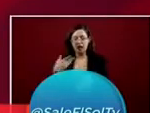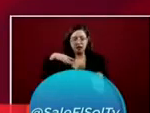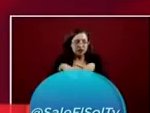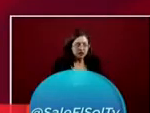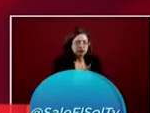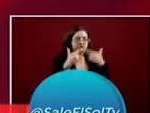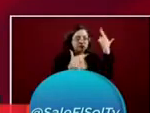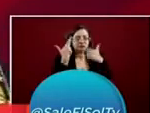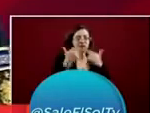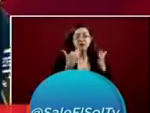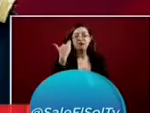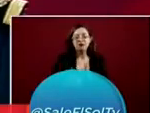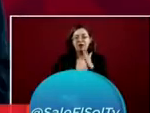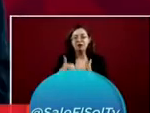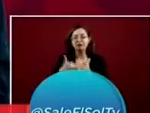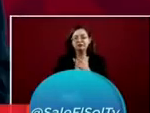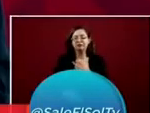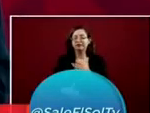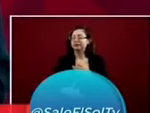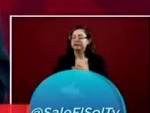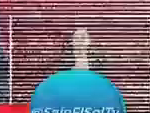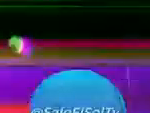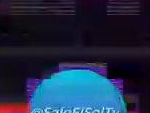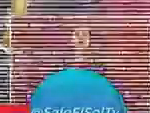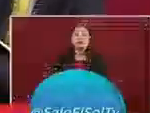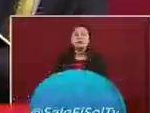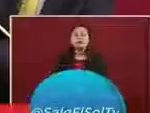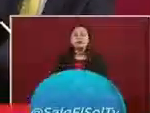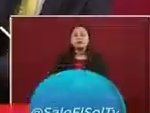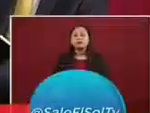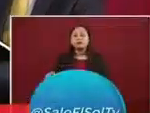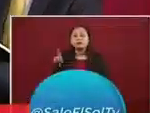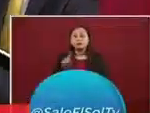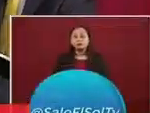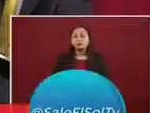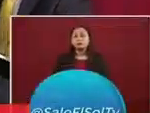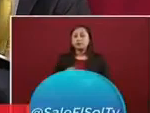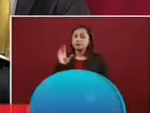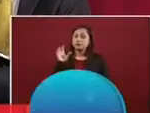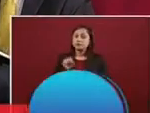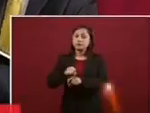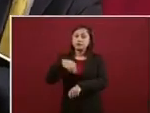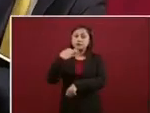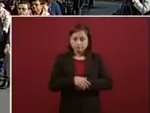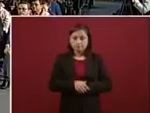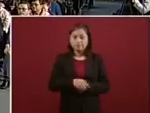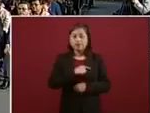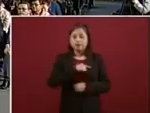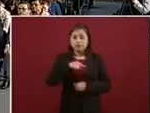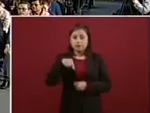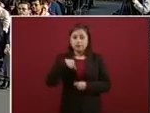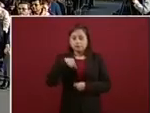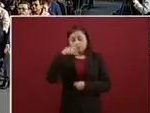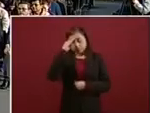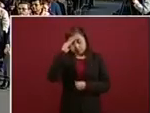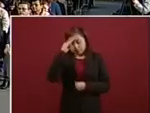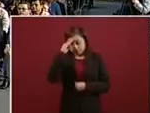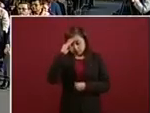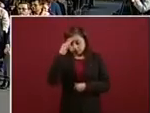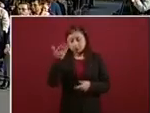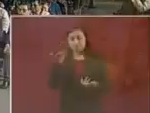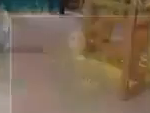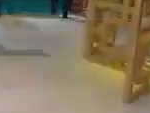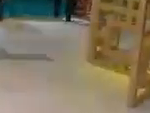de retirar las fuerzas sin el presunto delincuente. Para Imagen, Isabel González.